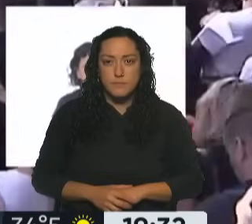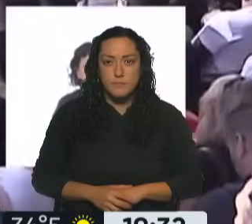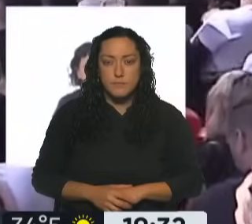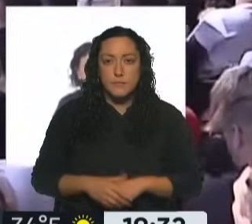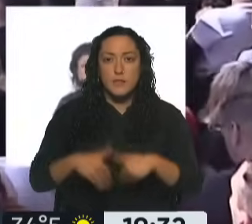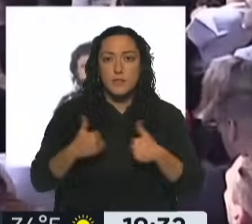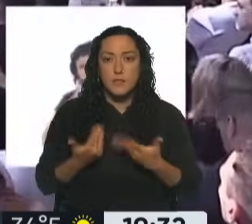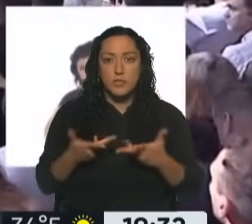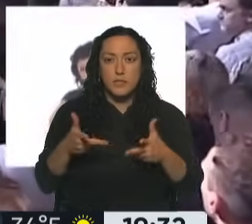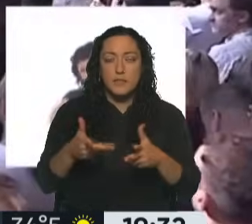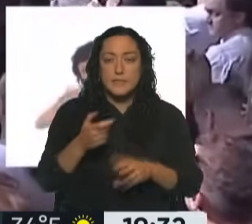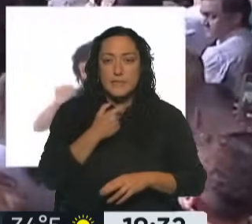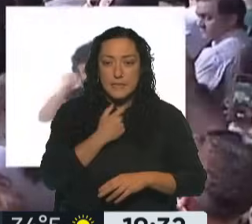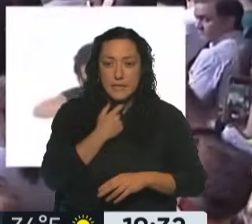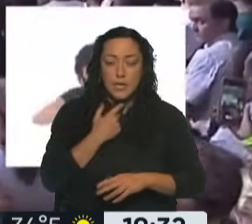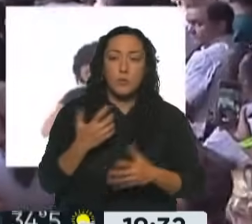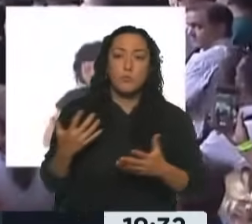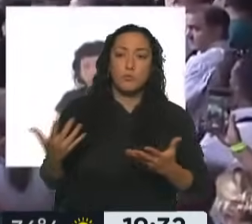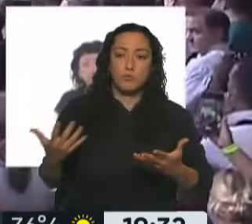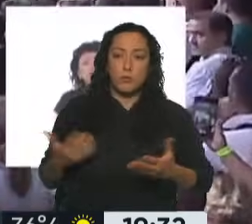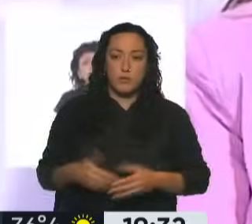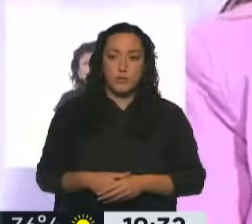decirles que obviamente